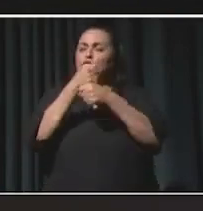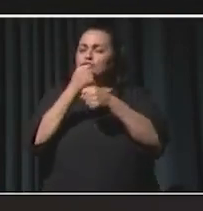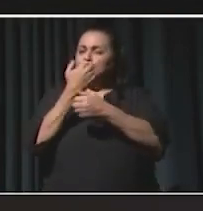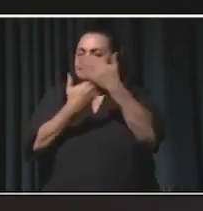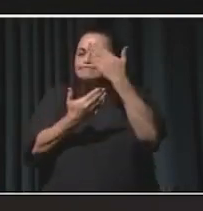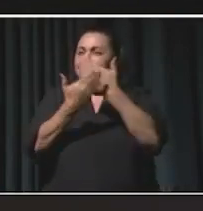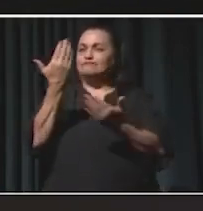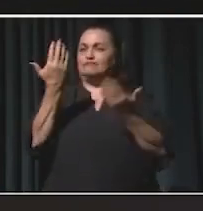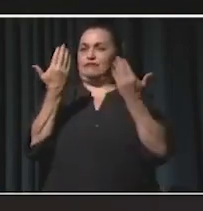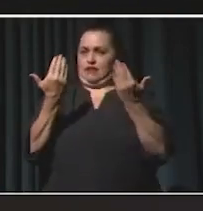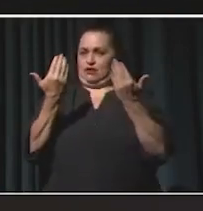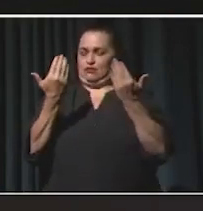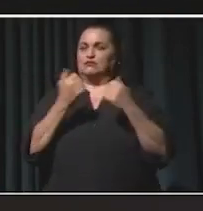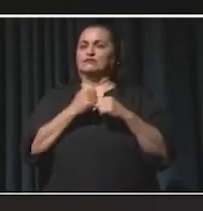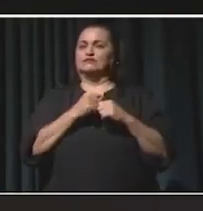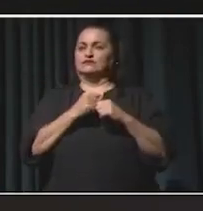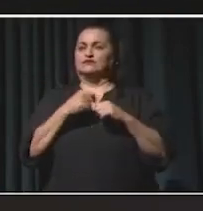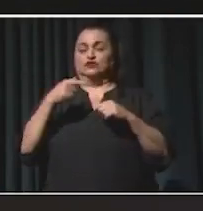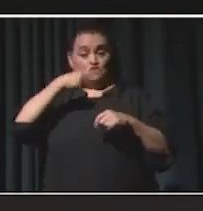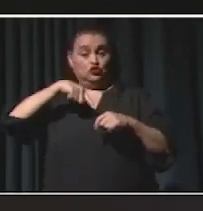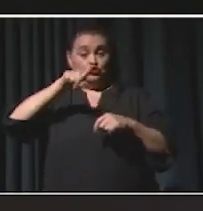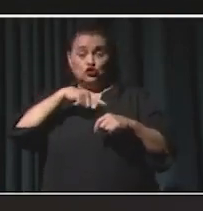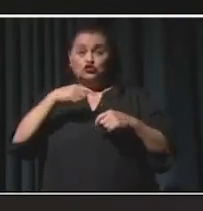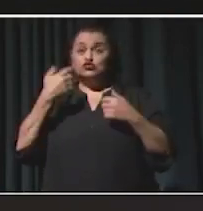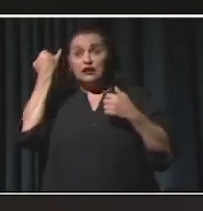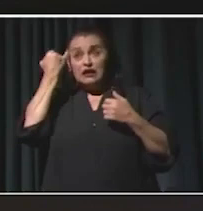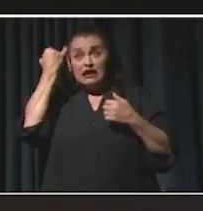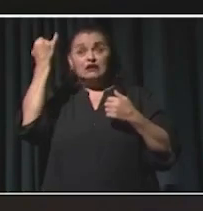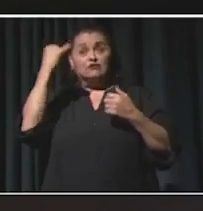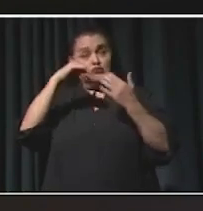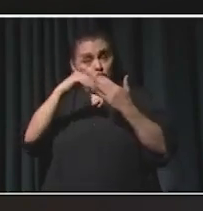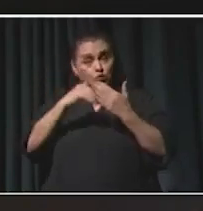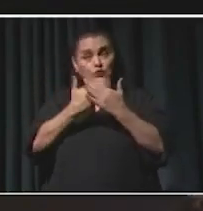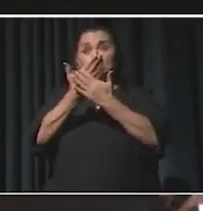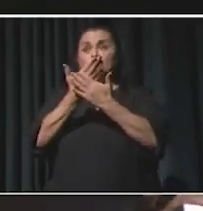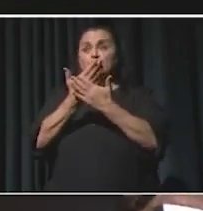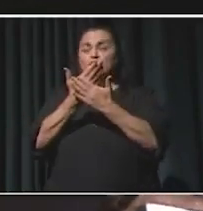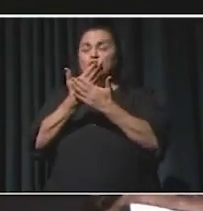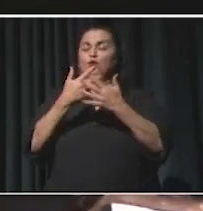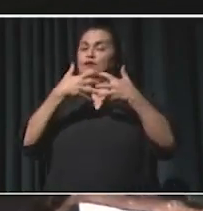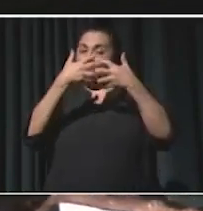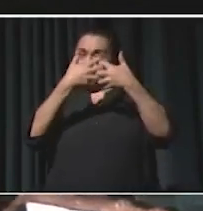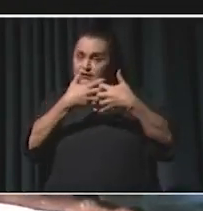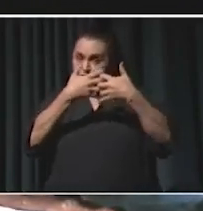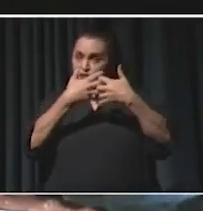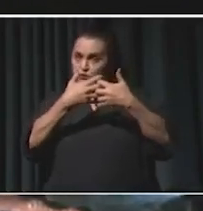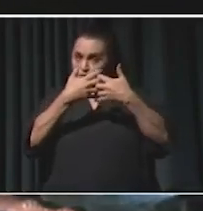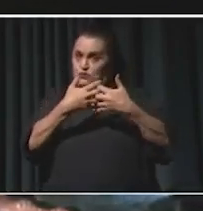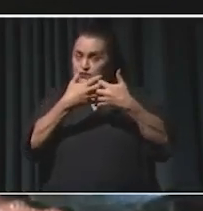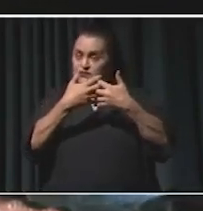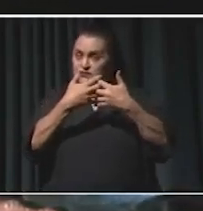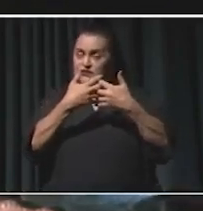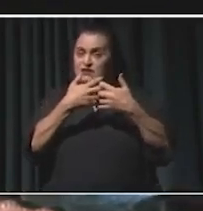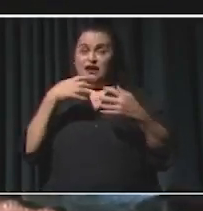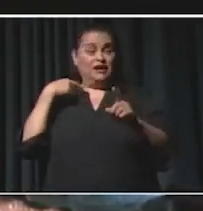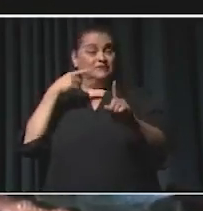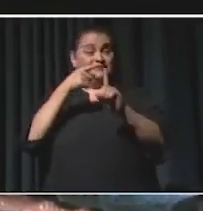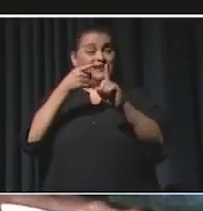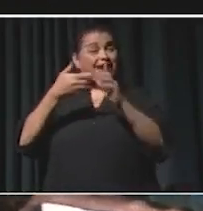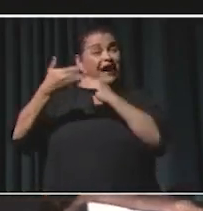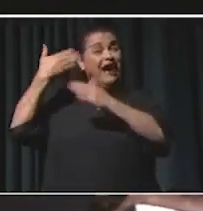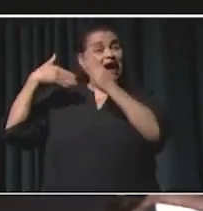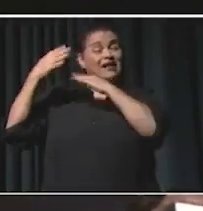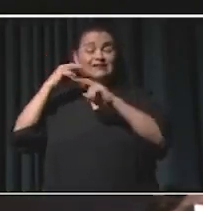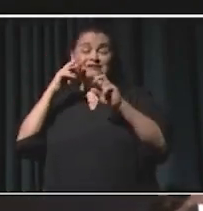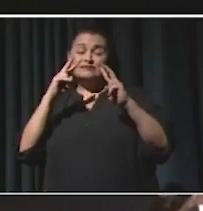mano. Hemos innovado en la industria, porque lo que antes